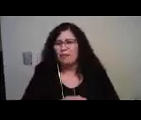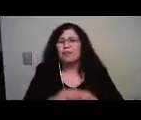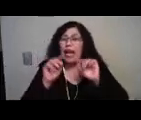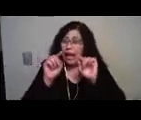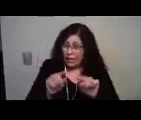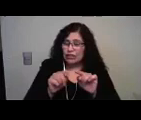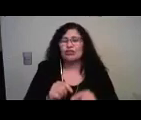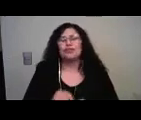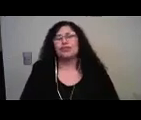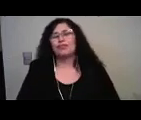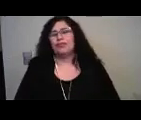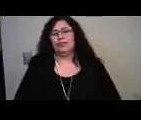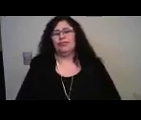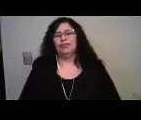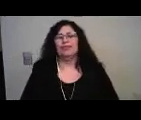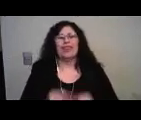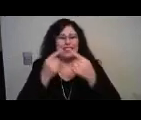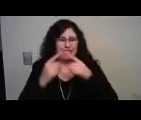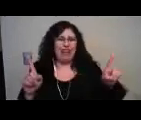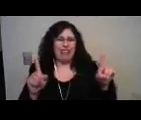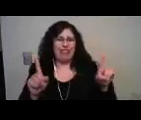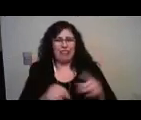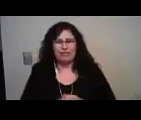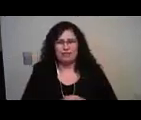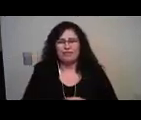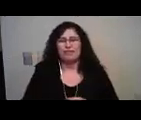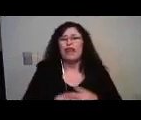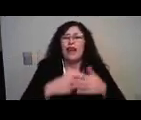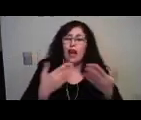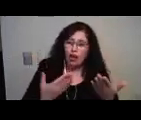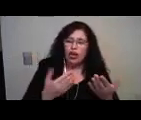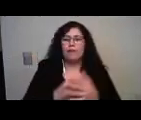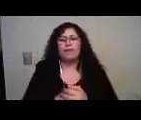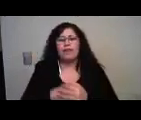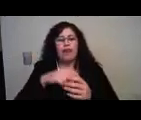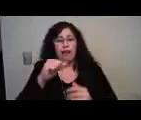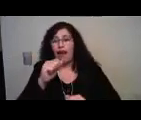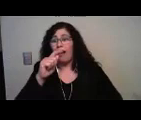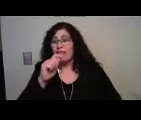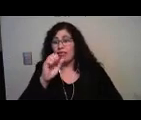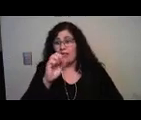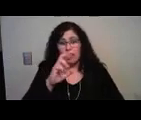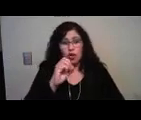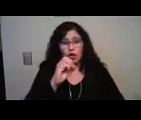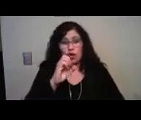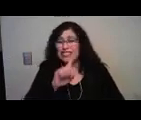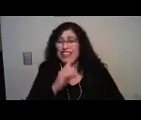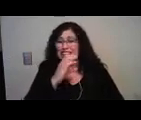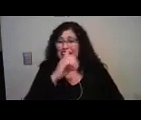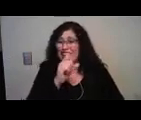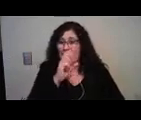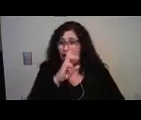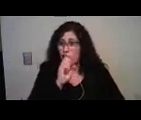corresponde a un accidente cerebrovascular, ¿ya? Entonces, la arteriosclerosis es un factor de riesgo